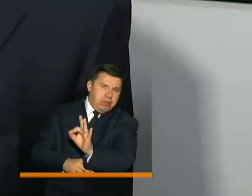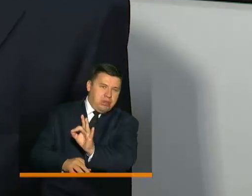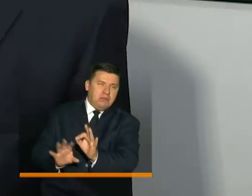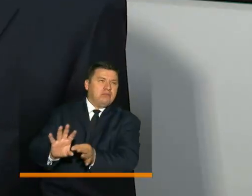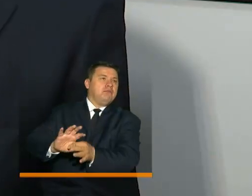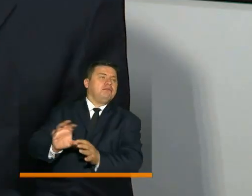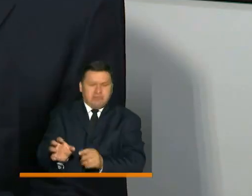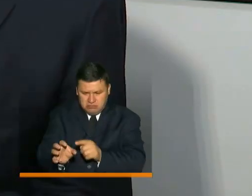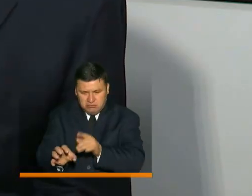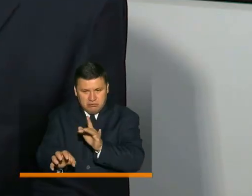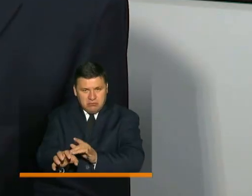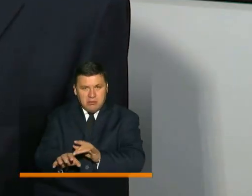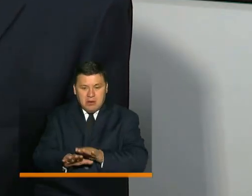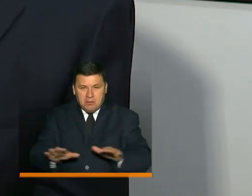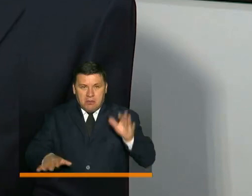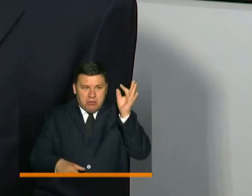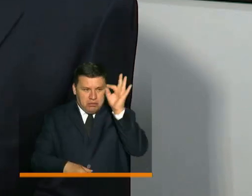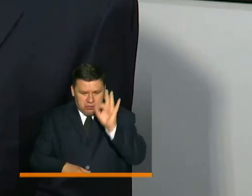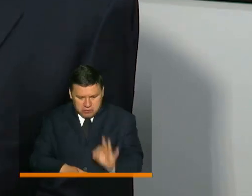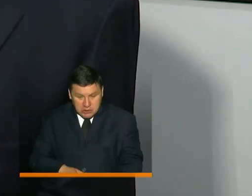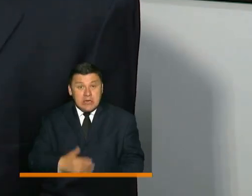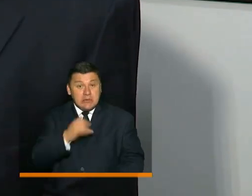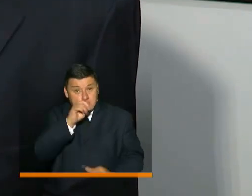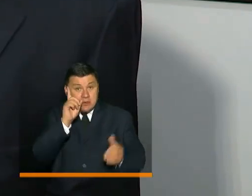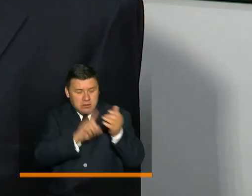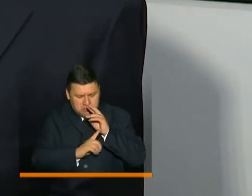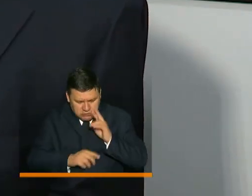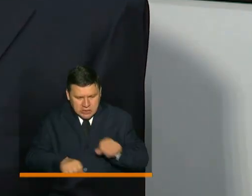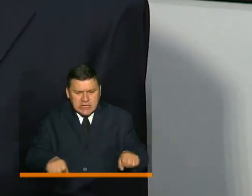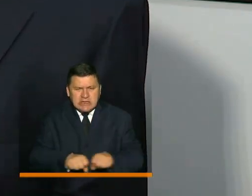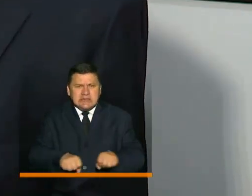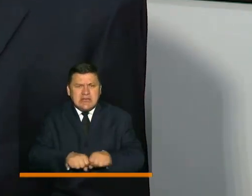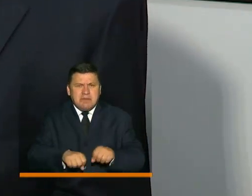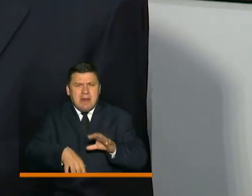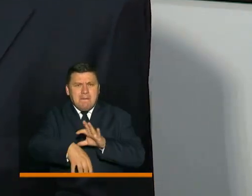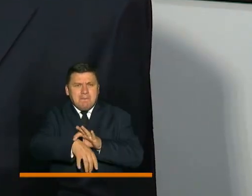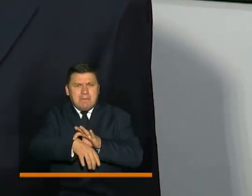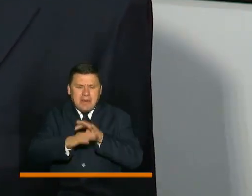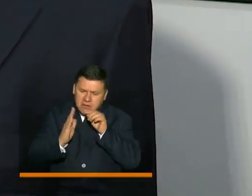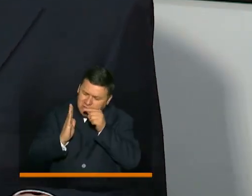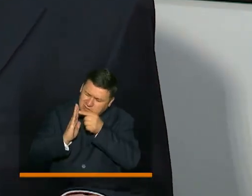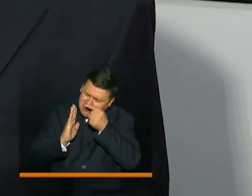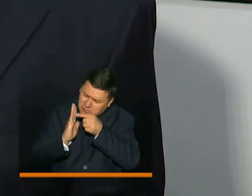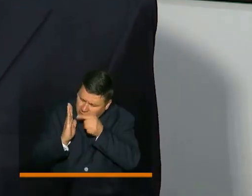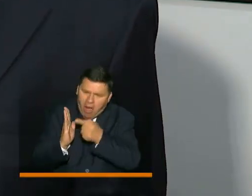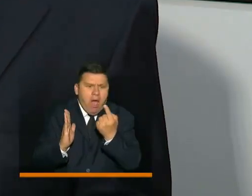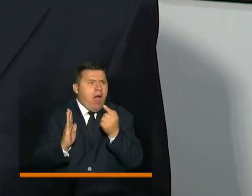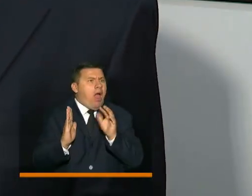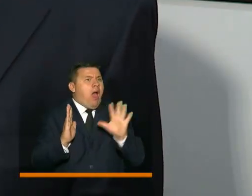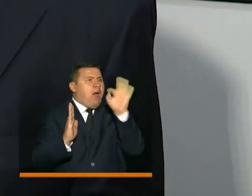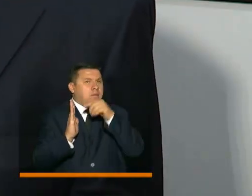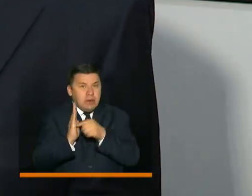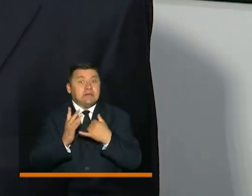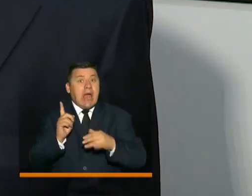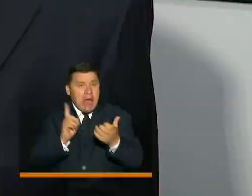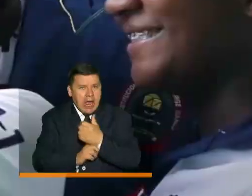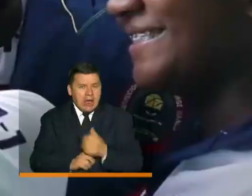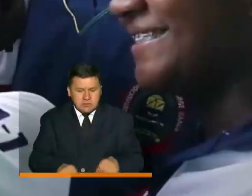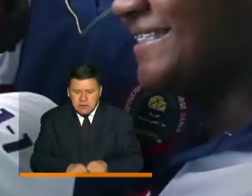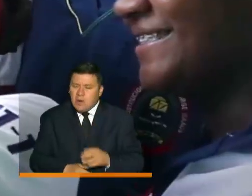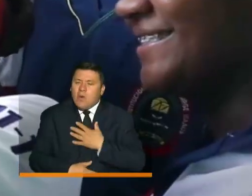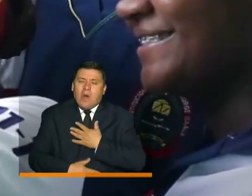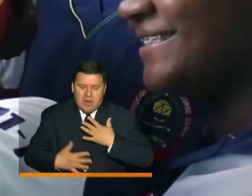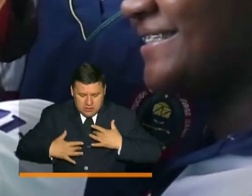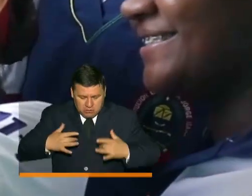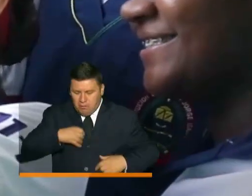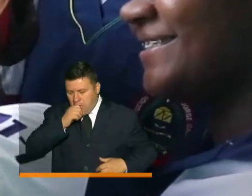en el piso, obviamente, puede caer. Por ahí encontraron virus en los zapatos de un médico. En cualquier superficie donde pongamos las manos.